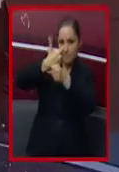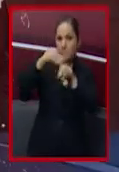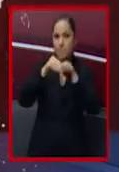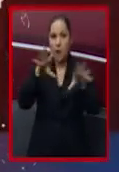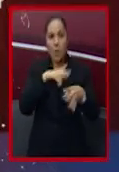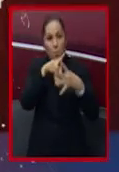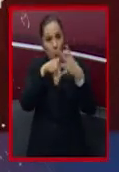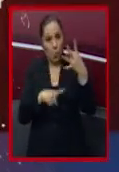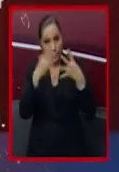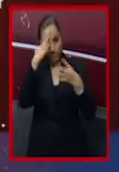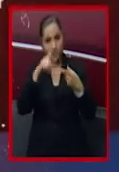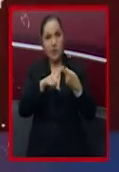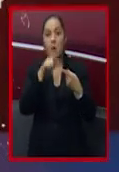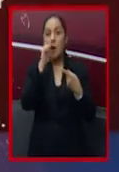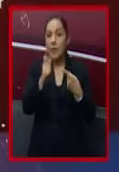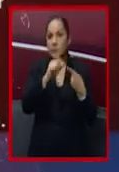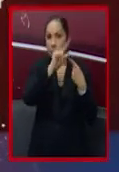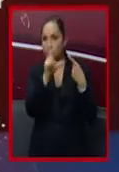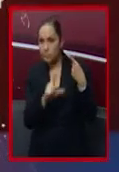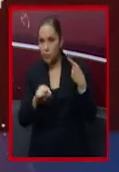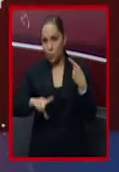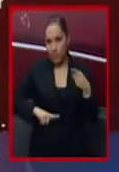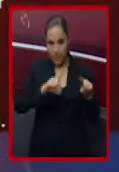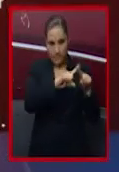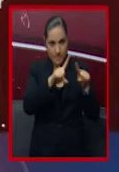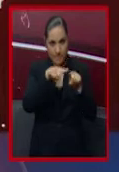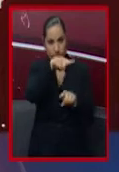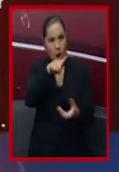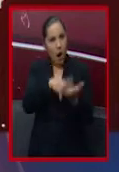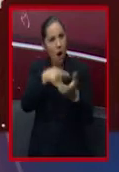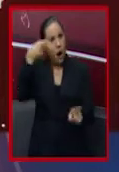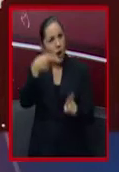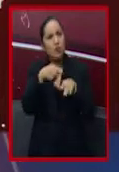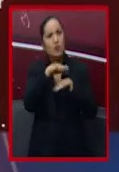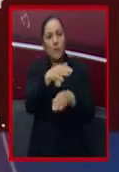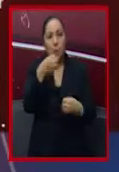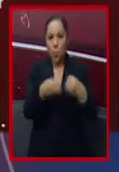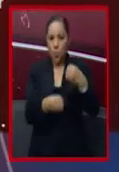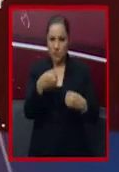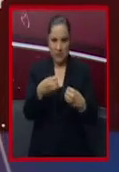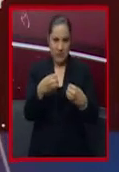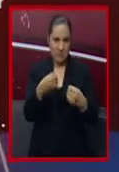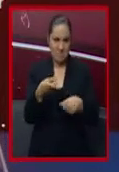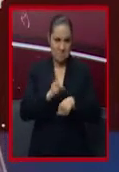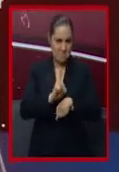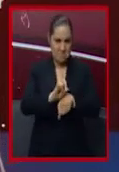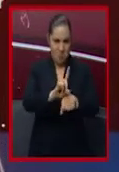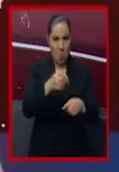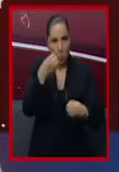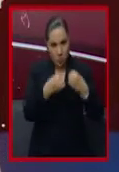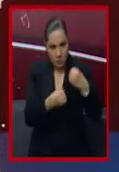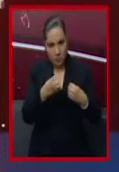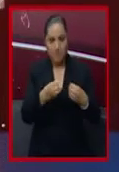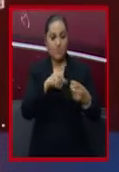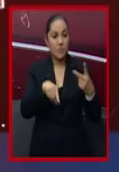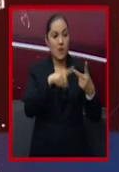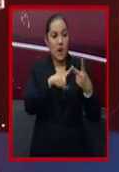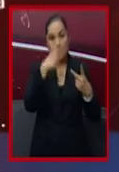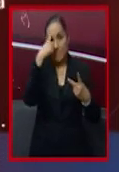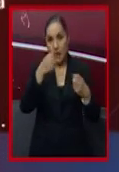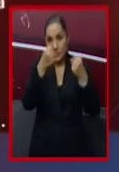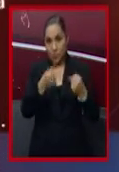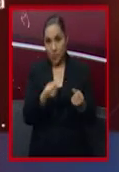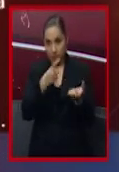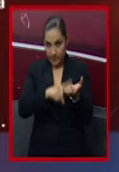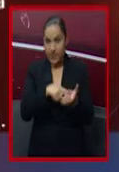El primero, política interior, en donde se buscará aprobar la minuta en materia de justicia cotidiana, ley de seguridad interior, se impulsará una segunda generación